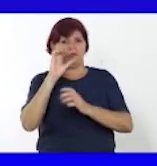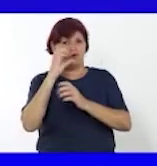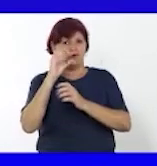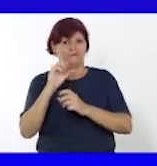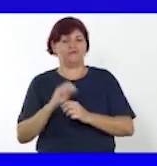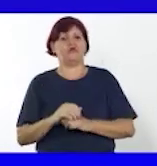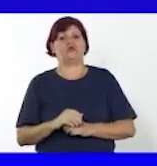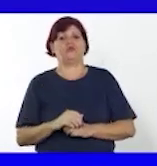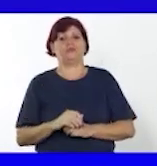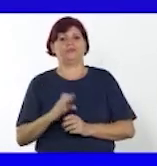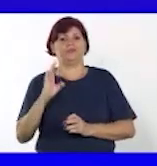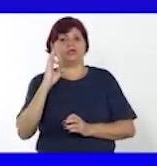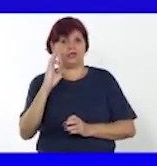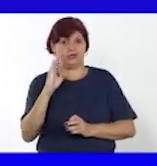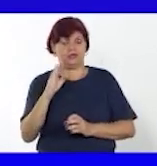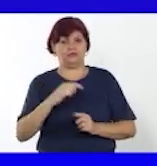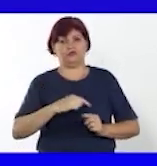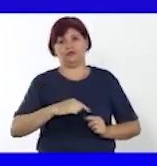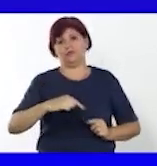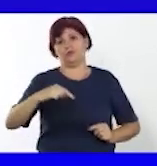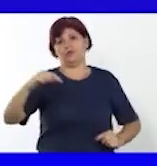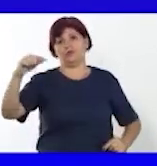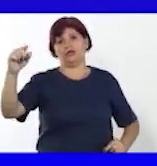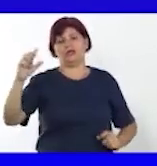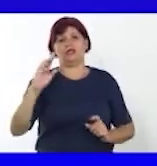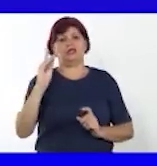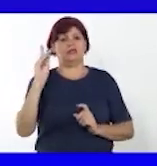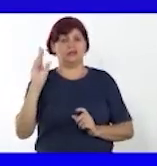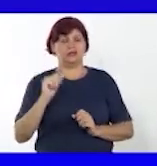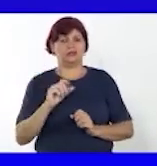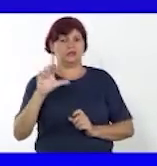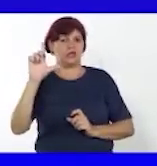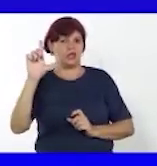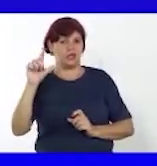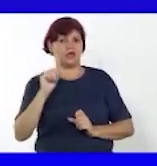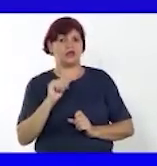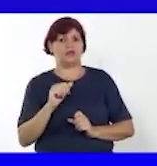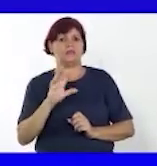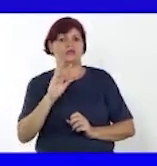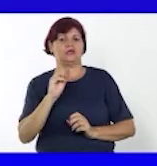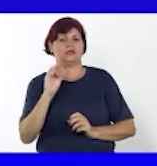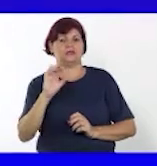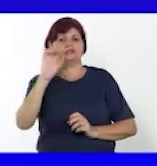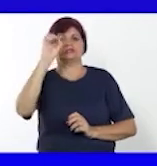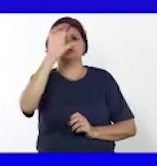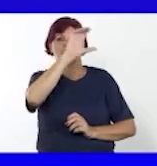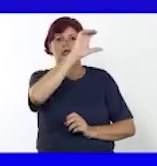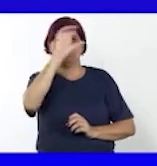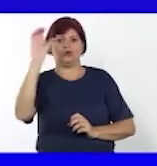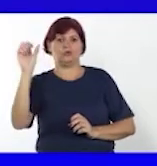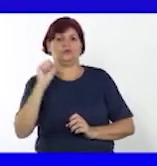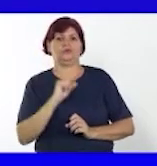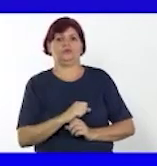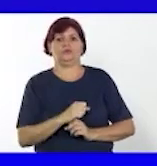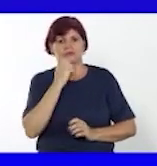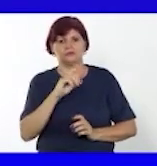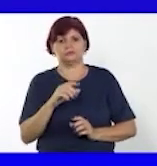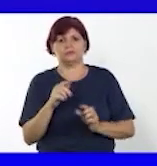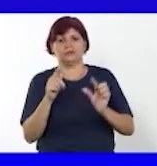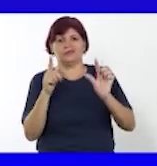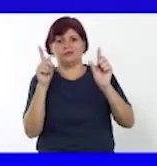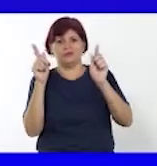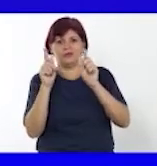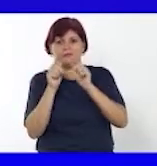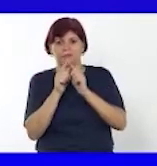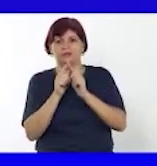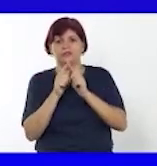tenemos el foco F, tenemos la línea directriz L, ¿de acuerdo?, que define una ecuación, y